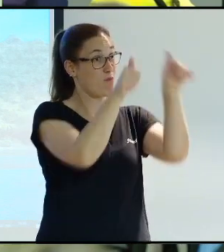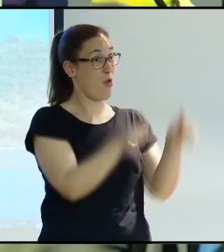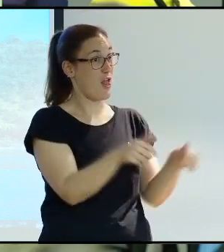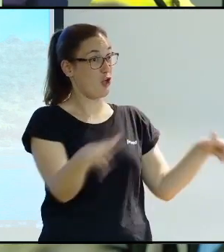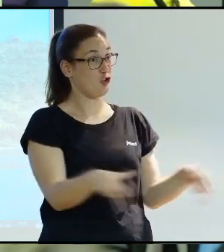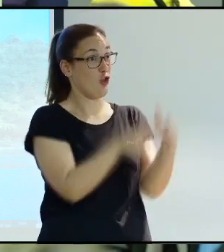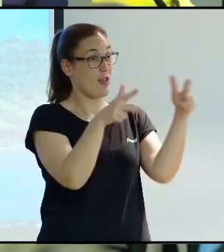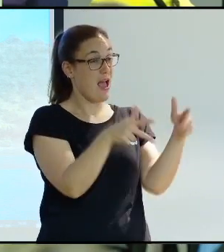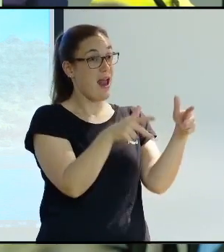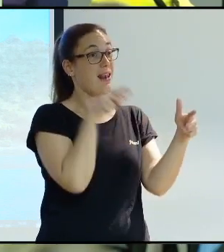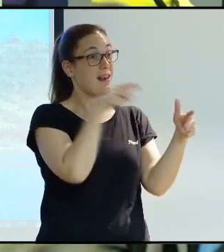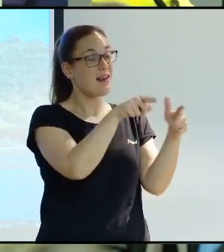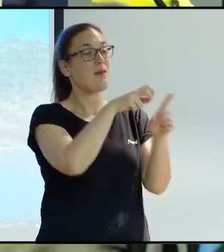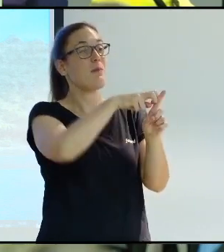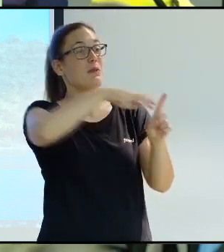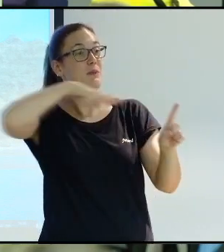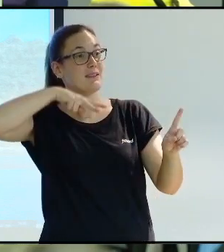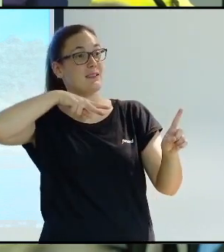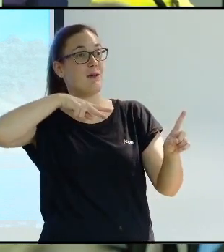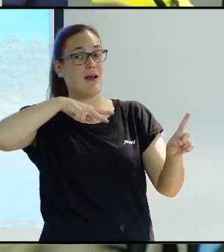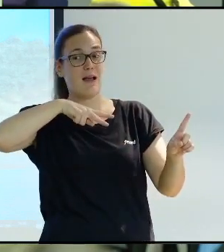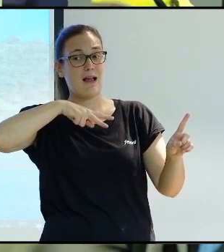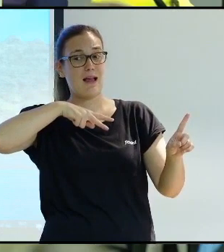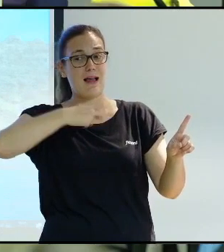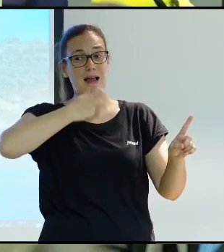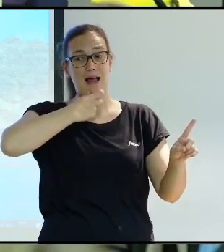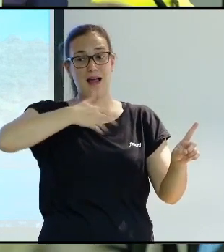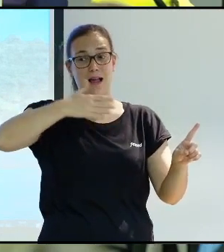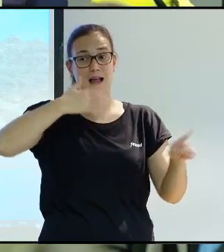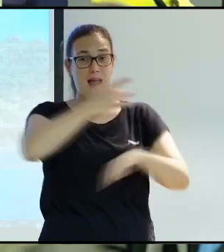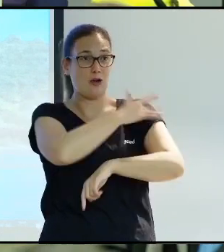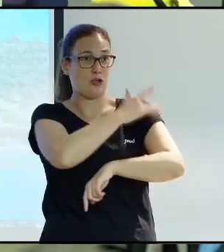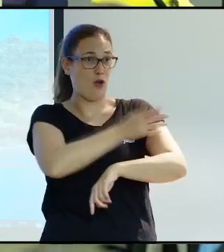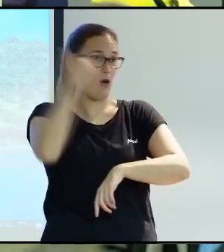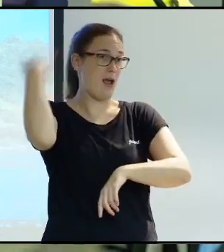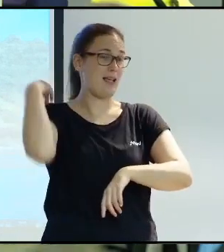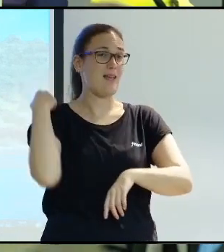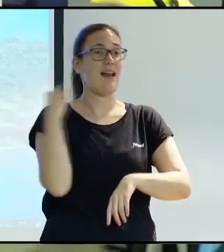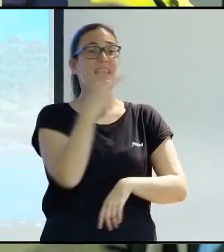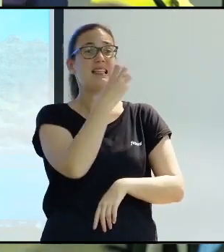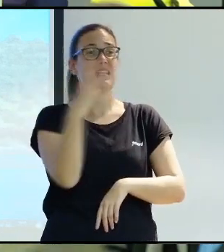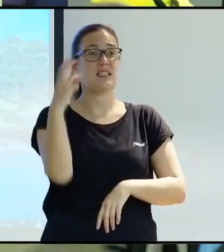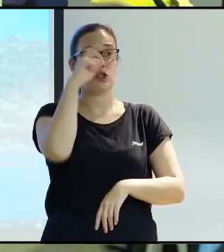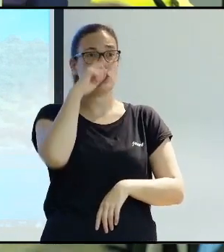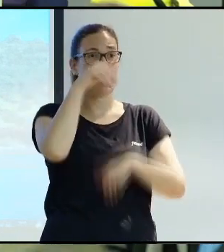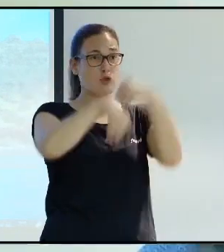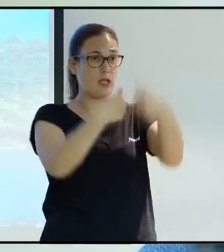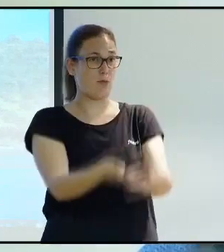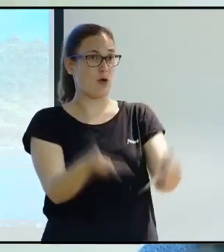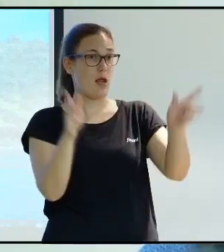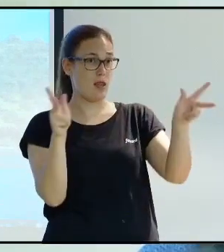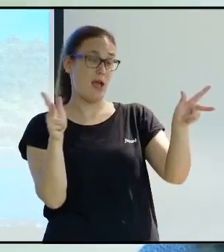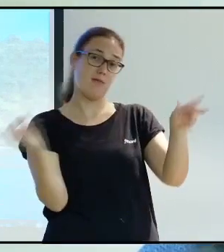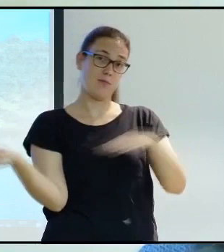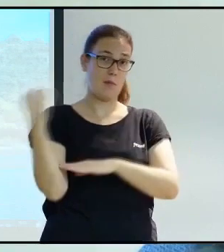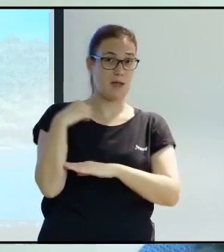se trasvasa desde una perspectiva anglosajona, donde llevan 3 siglos de democracia firmemente instalada.